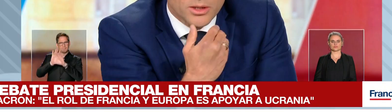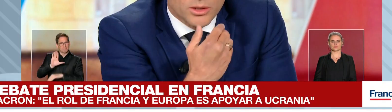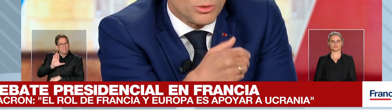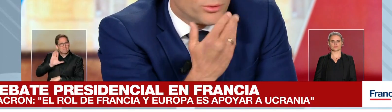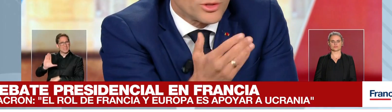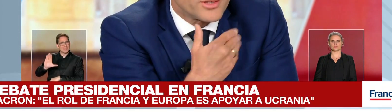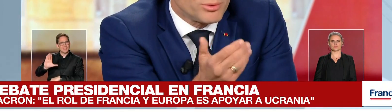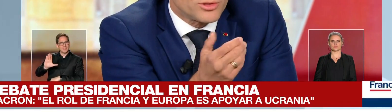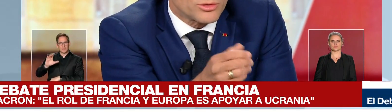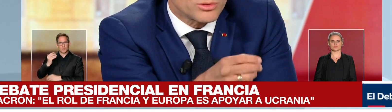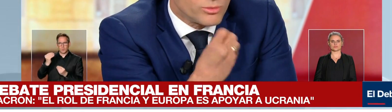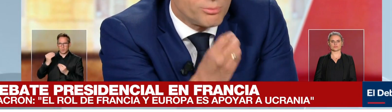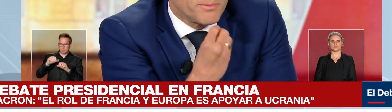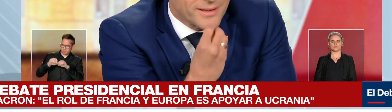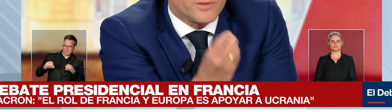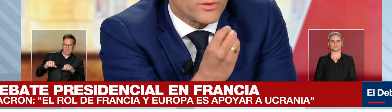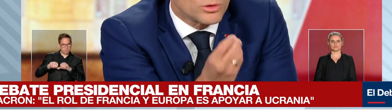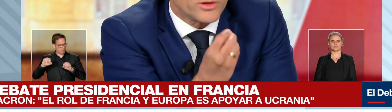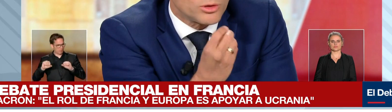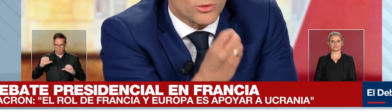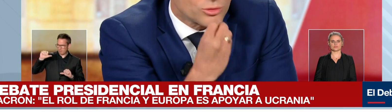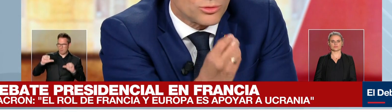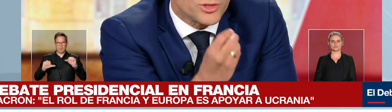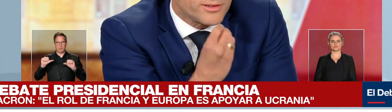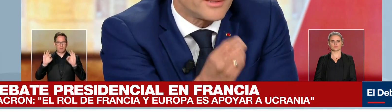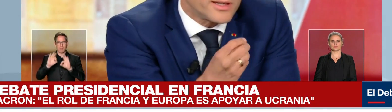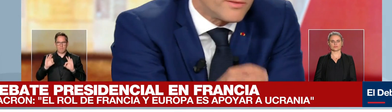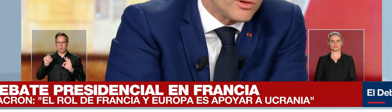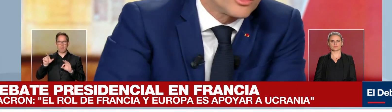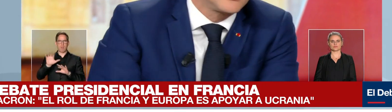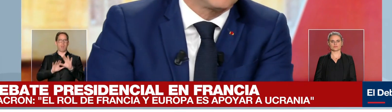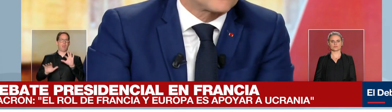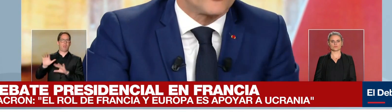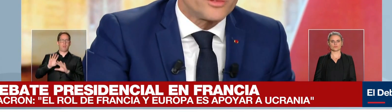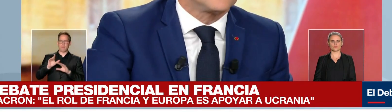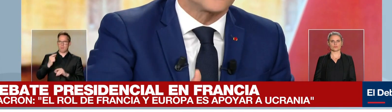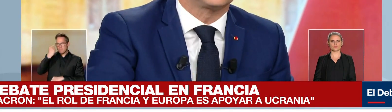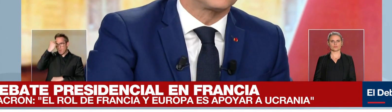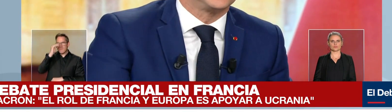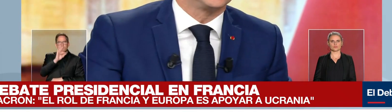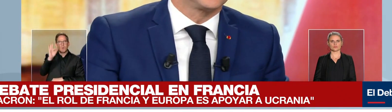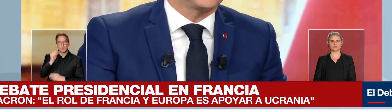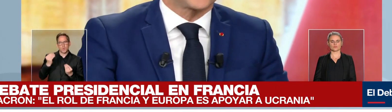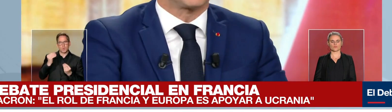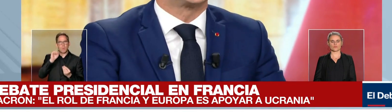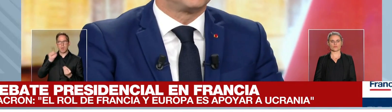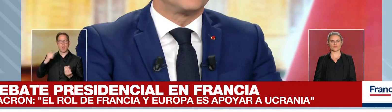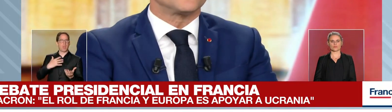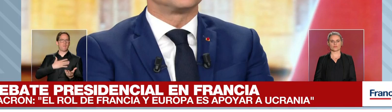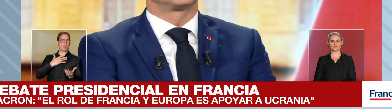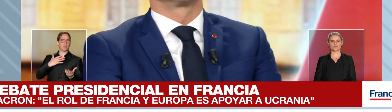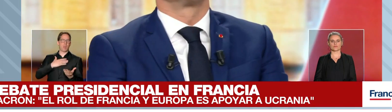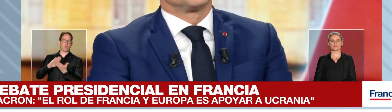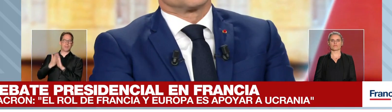en una situación de poder contra poder. Usted no puede defender los intereses de Francia correctamente porque sus intereses personales